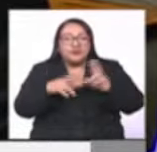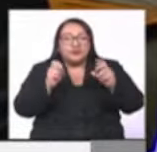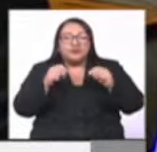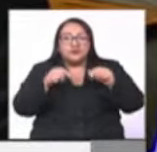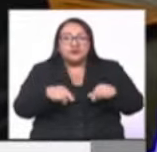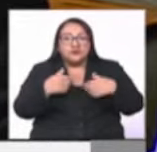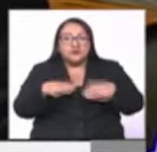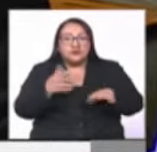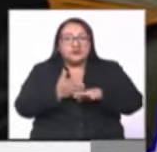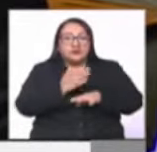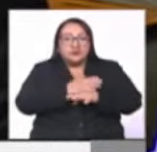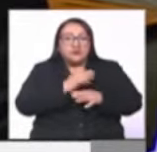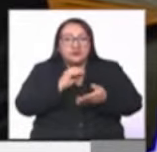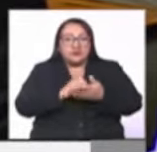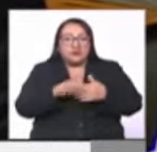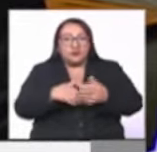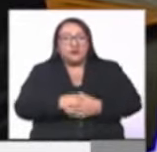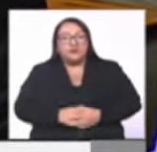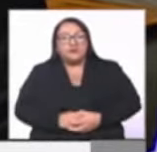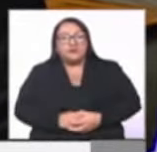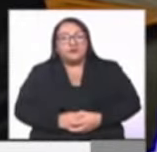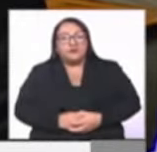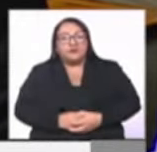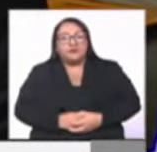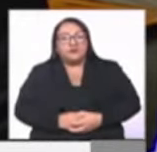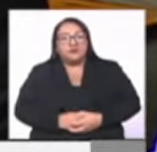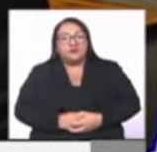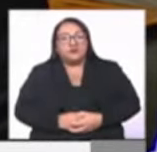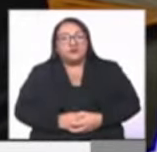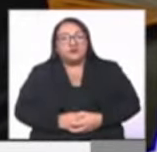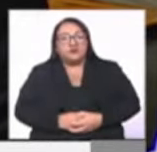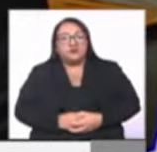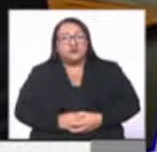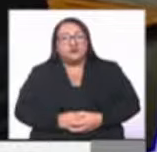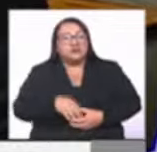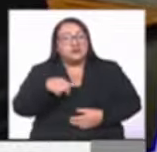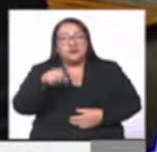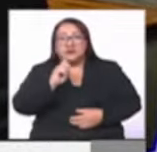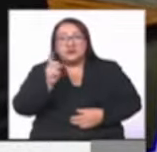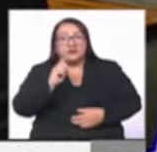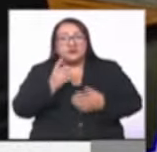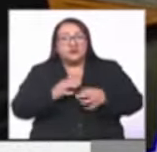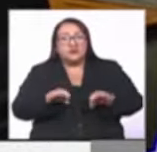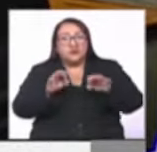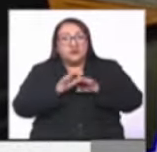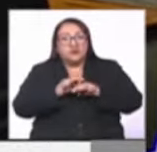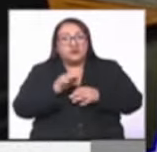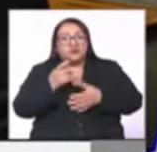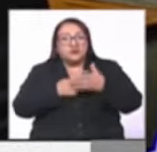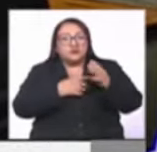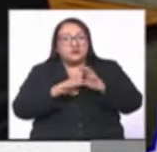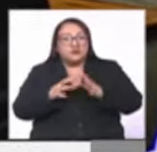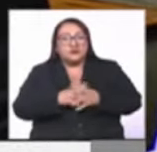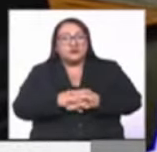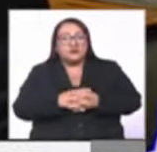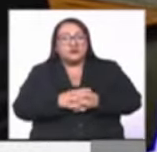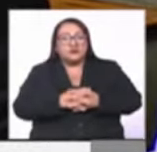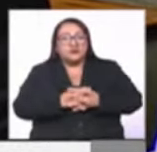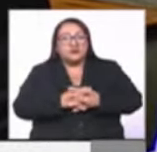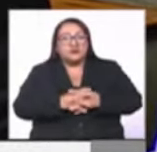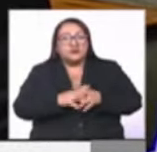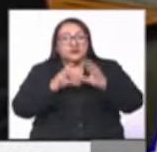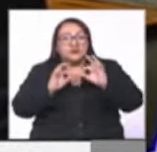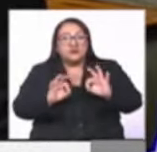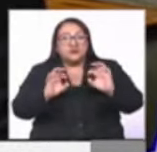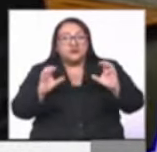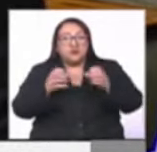esté previamente establecida la existencia de causa grave tampoco es una circunstancia fortuita que se hayan formulado por parte del mismo sector